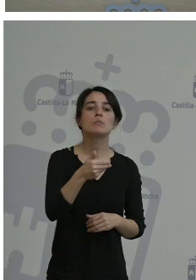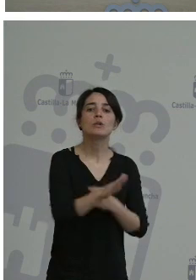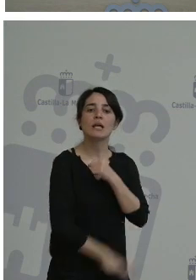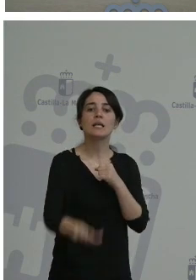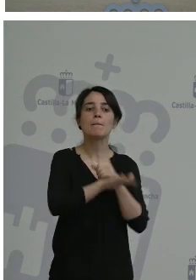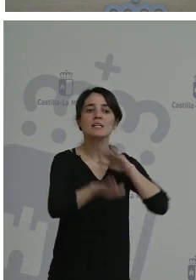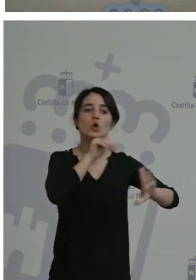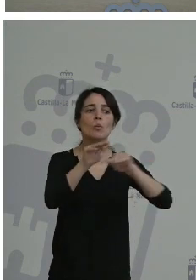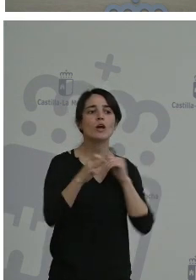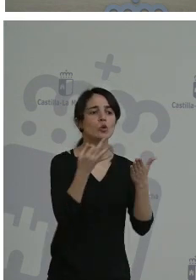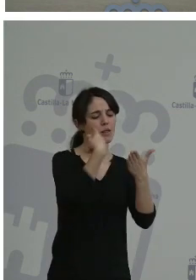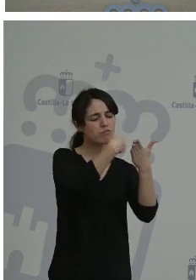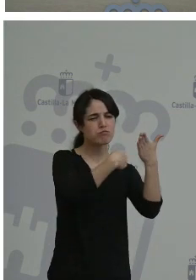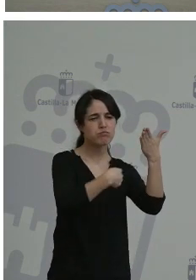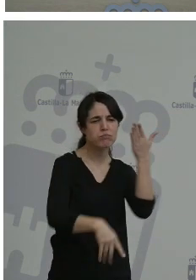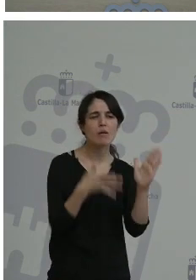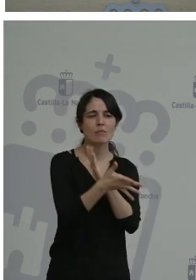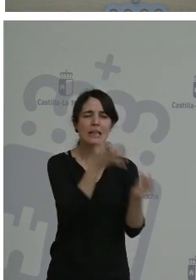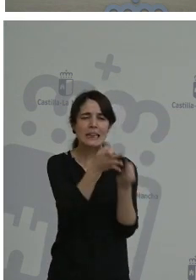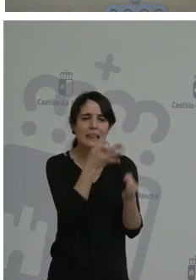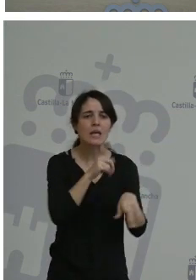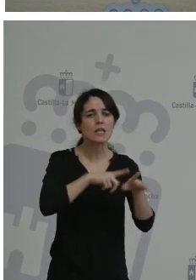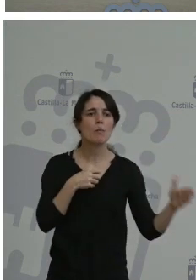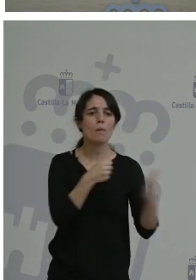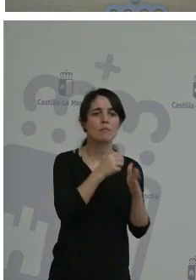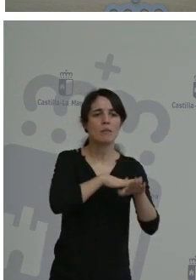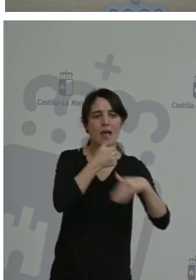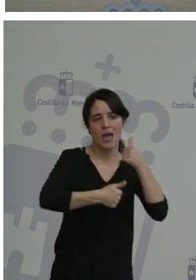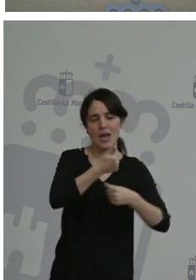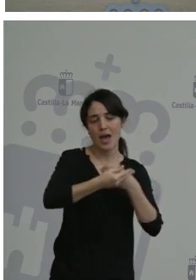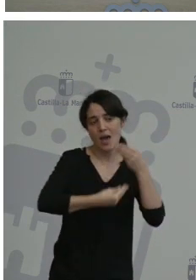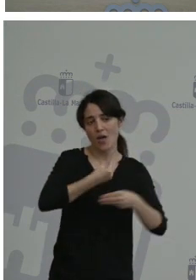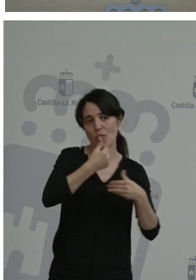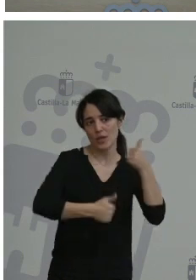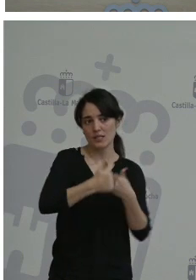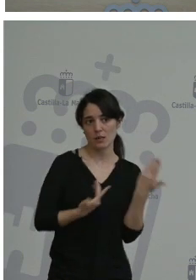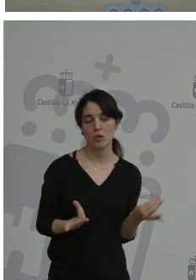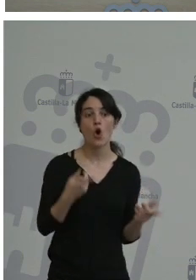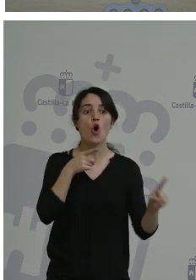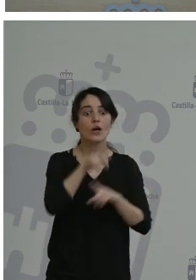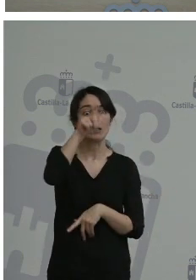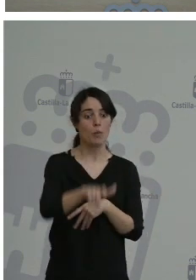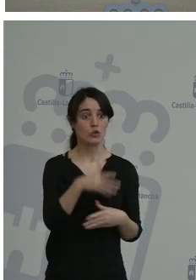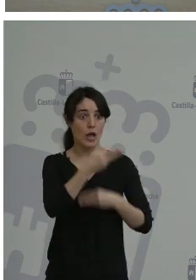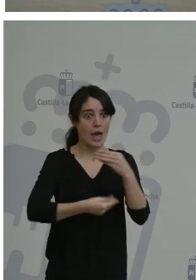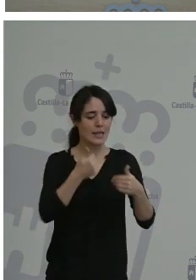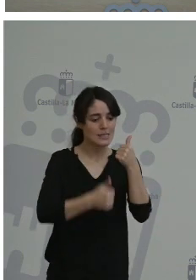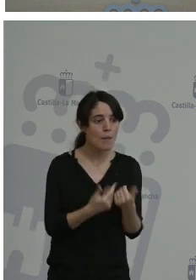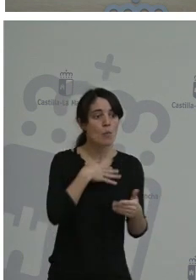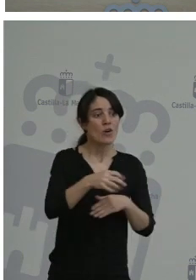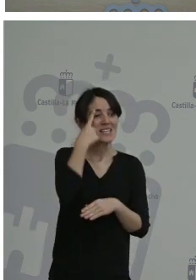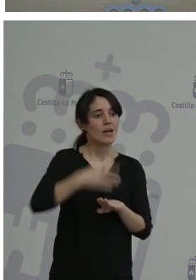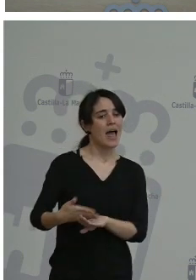se especifique también cuál es el tiempo máximo para la realización del examen, de tal forma que el opositor pueda saber cuánto tiempo